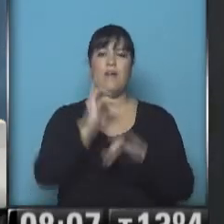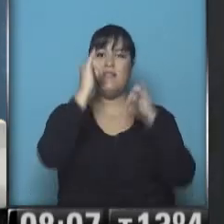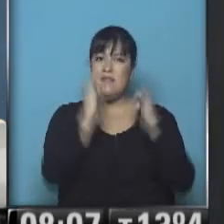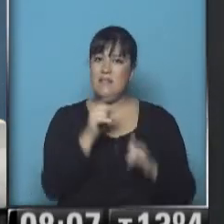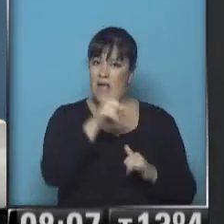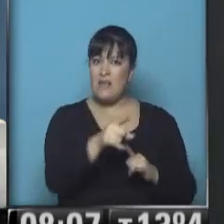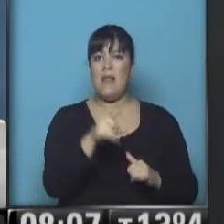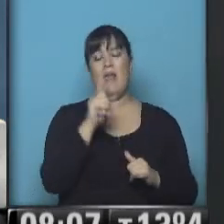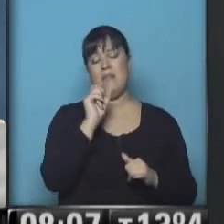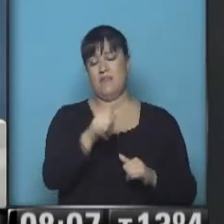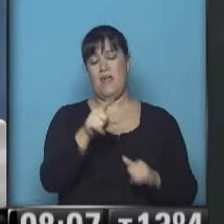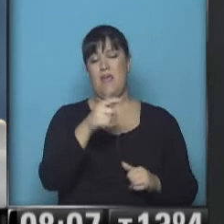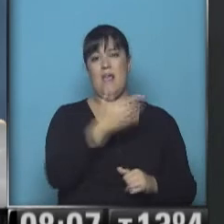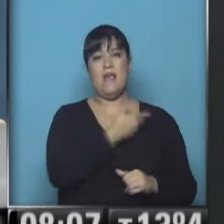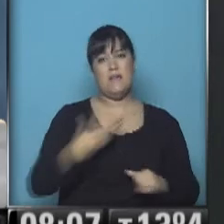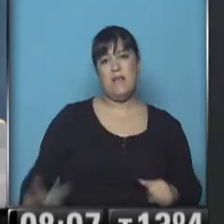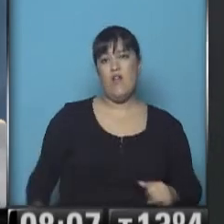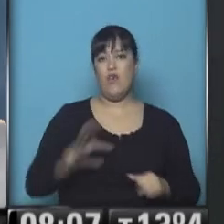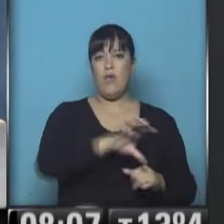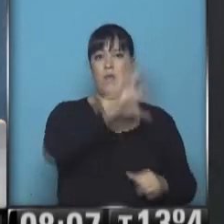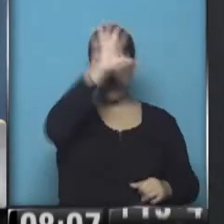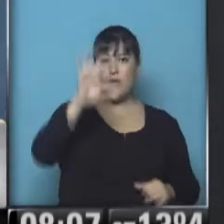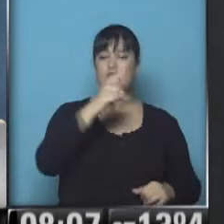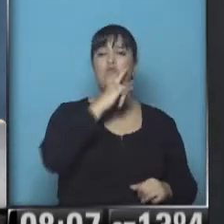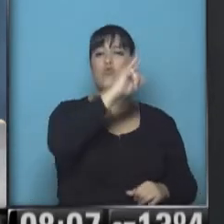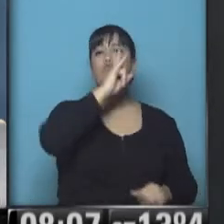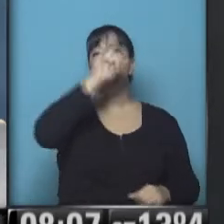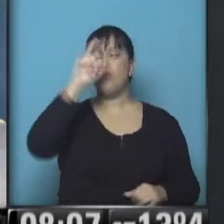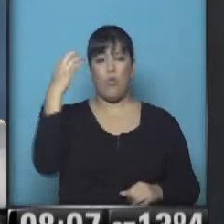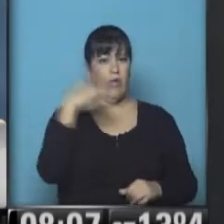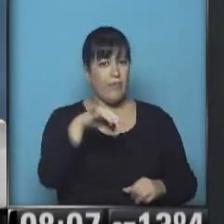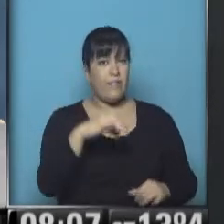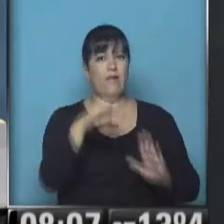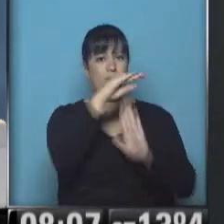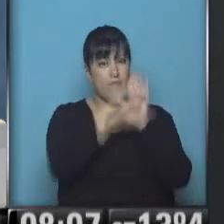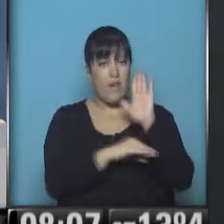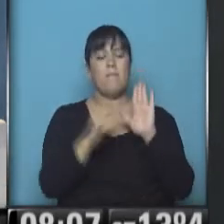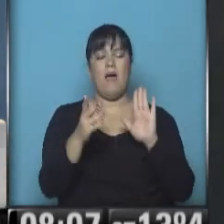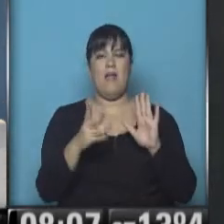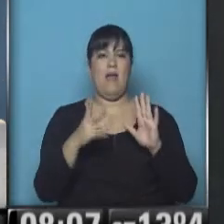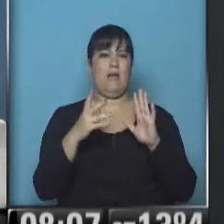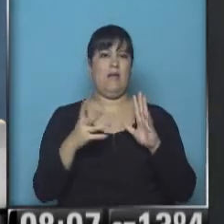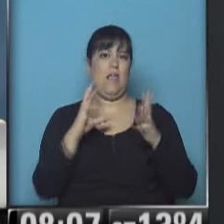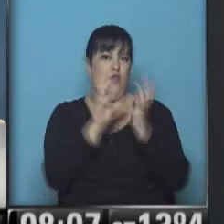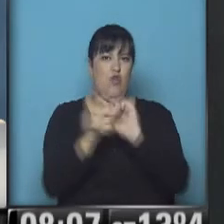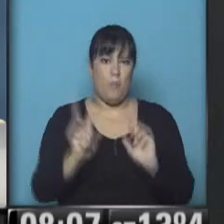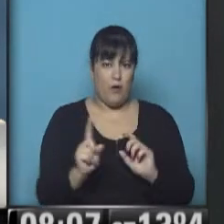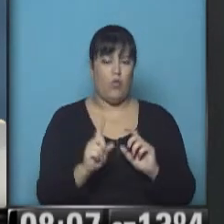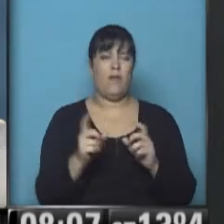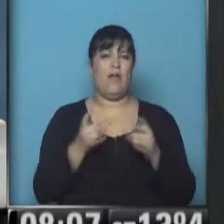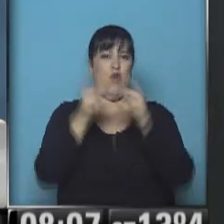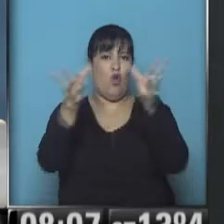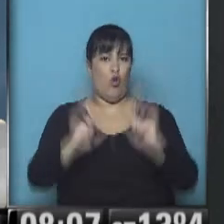parte de los estados provinciales un marco regulatorio para impedir el nivel de afectación a zonas periurbanas o